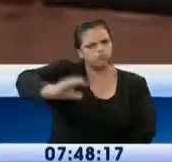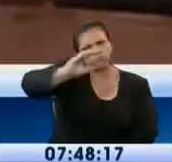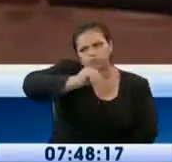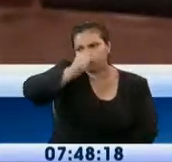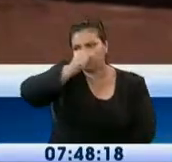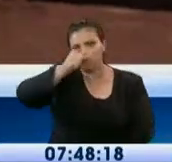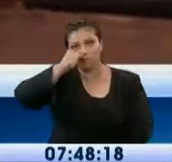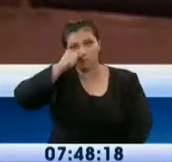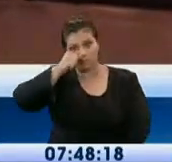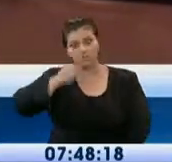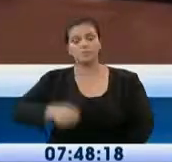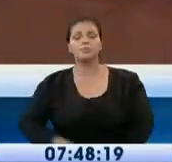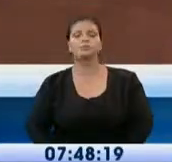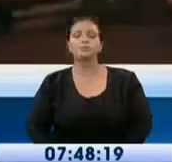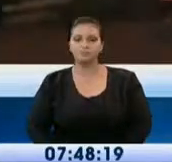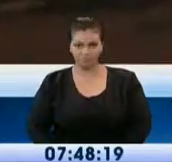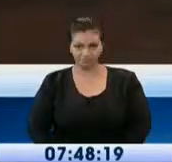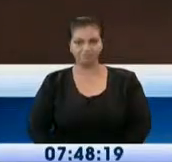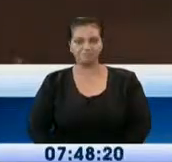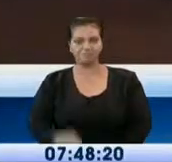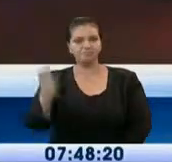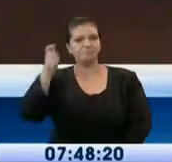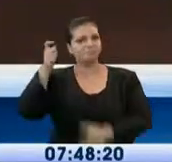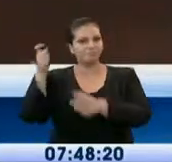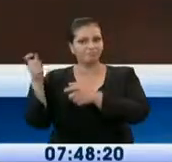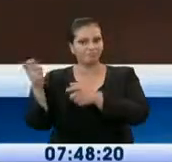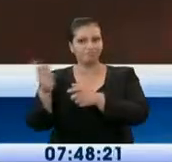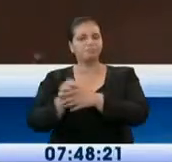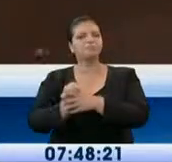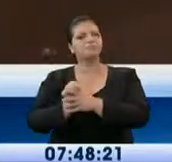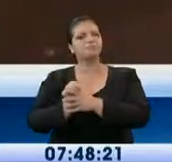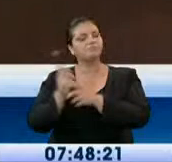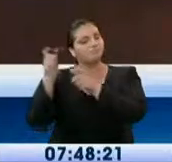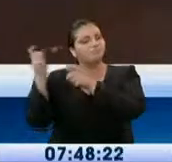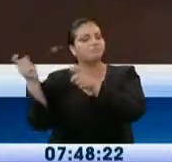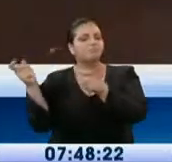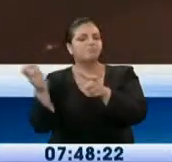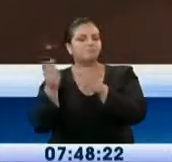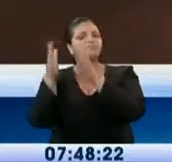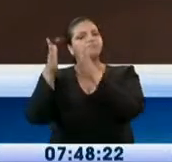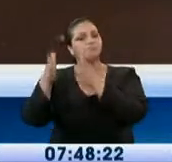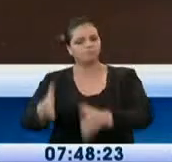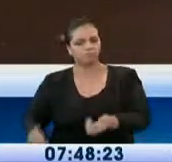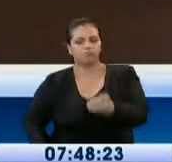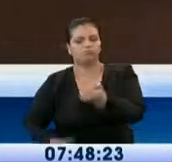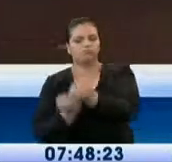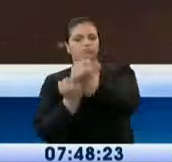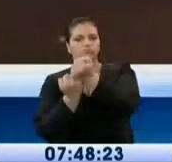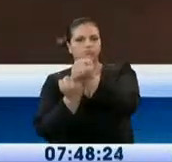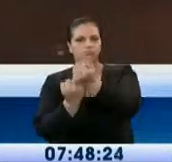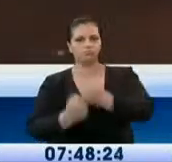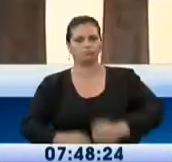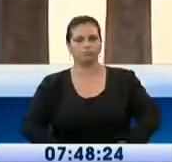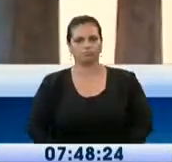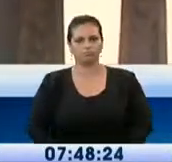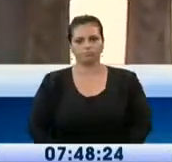colaboración directa, como siempre lo hacen, con elementos o con el fiscal de turno o con varios elementos de la fiscalía.